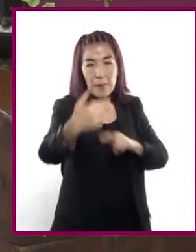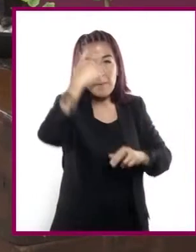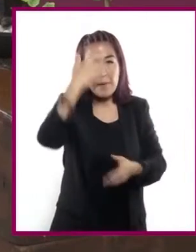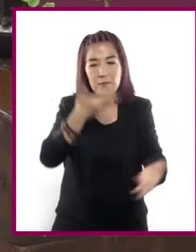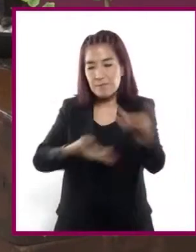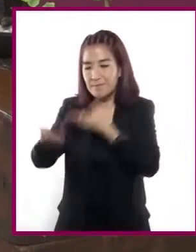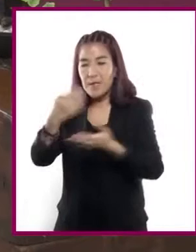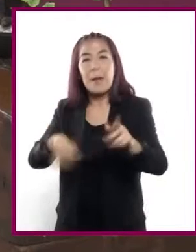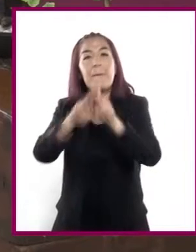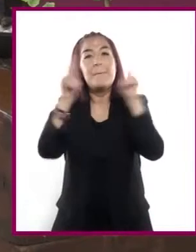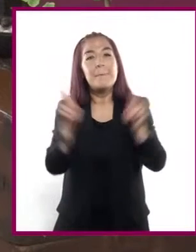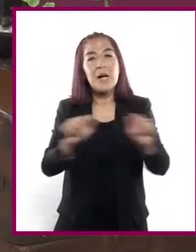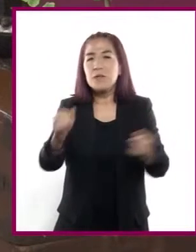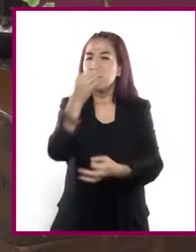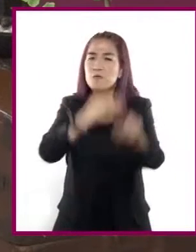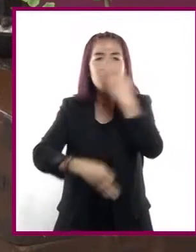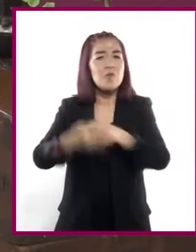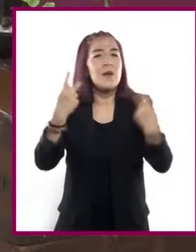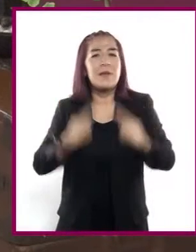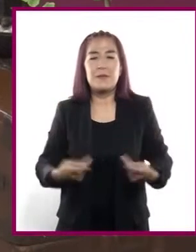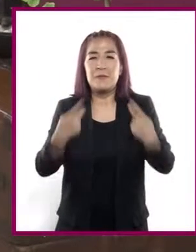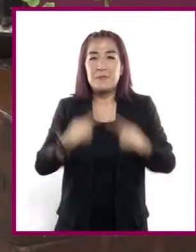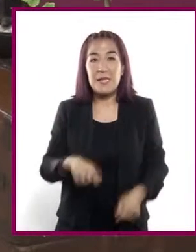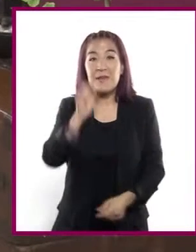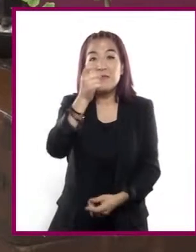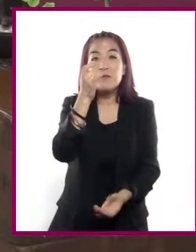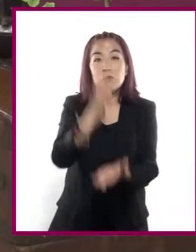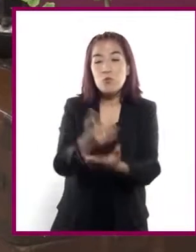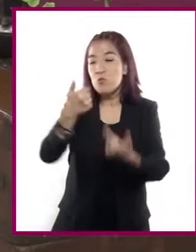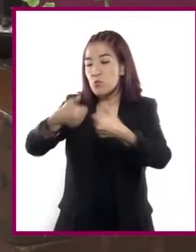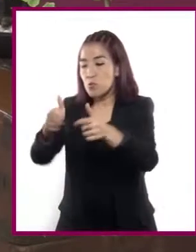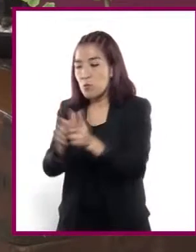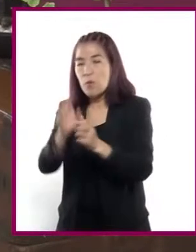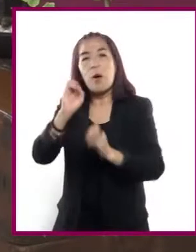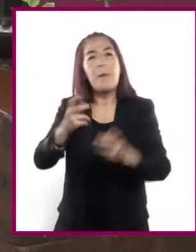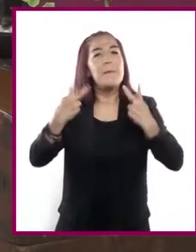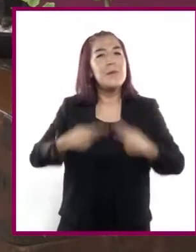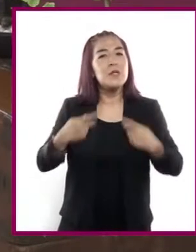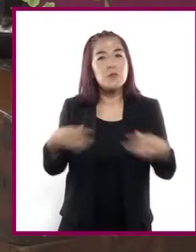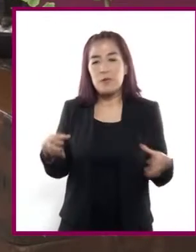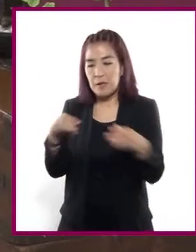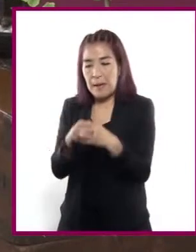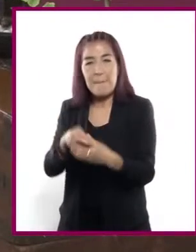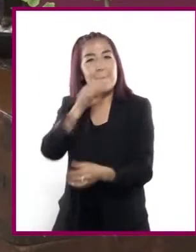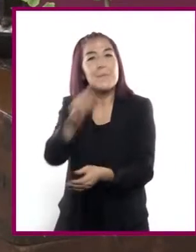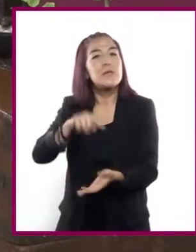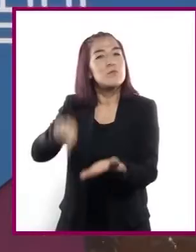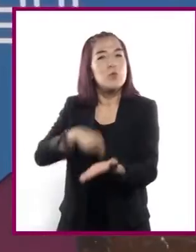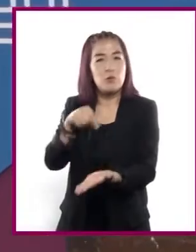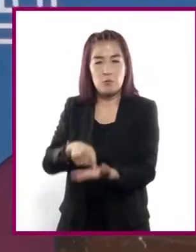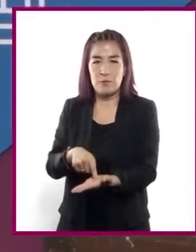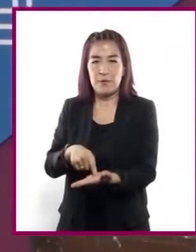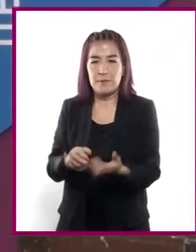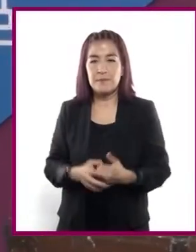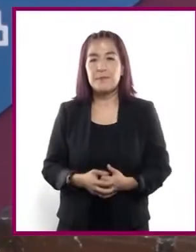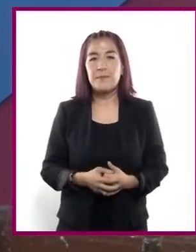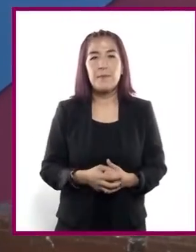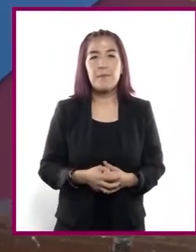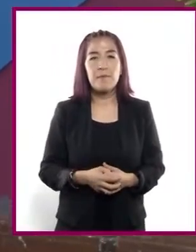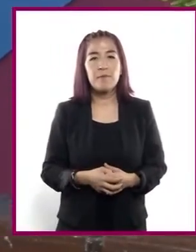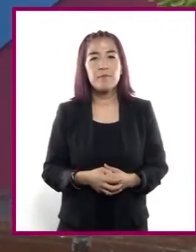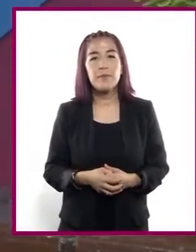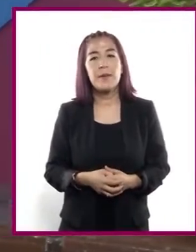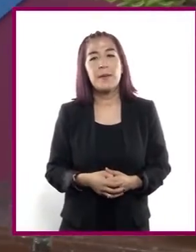pacífica de todas y todos los integrantes de un grupo o grupos de personas en un mismo espacio. Los